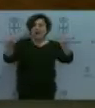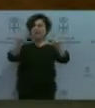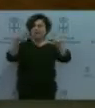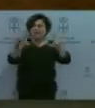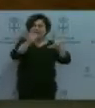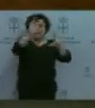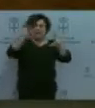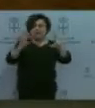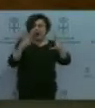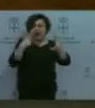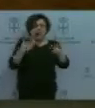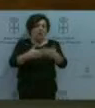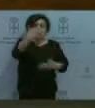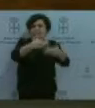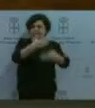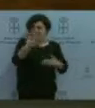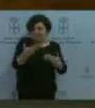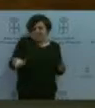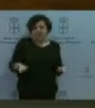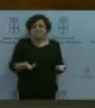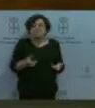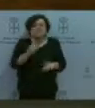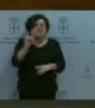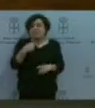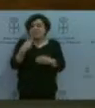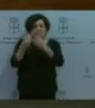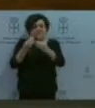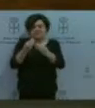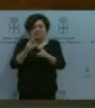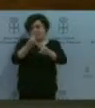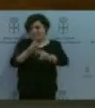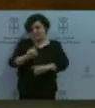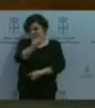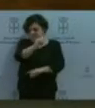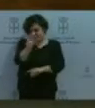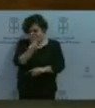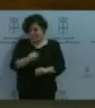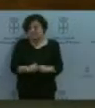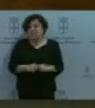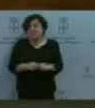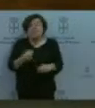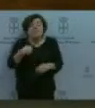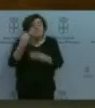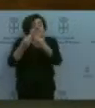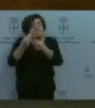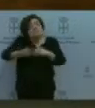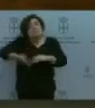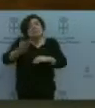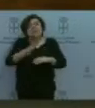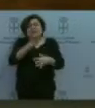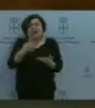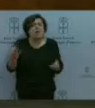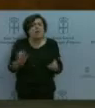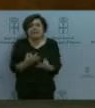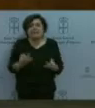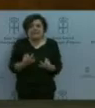en este hemiciclo. Yo creo que lo importante, en un momento como en el que estamos, en el que los ciudadanos nos piden consensos, en el que los ciudadanos